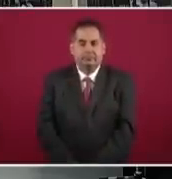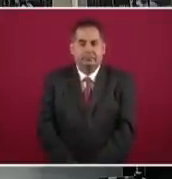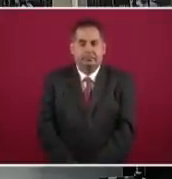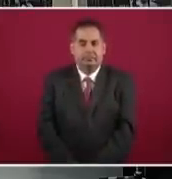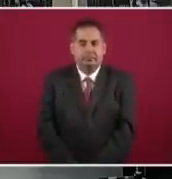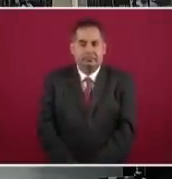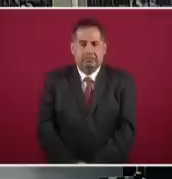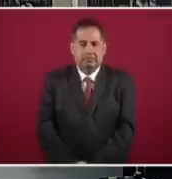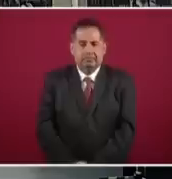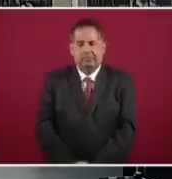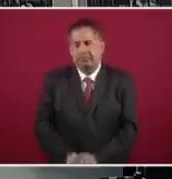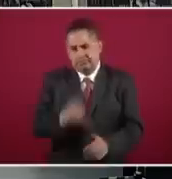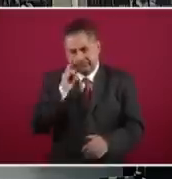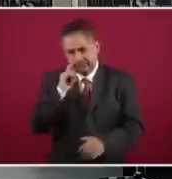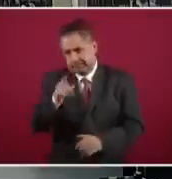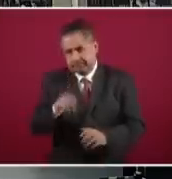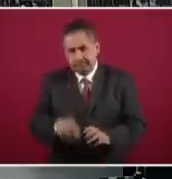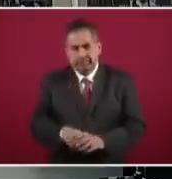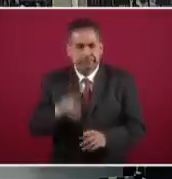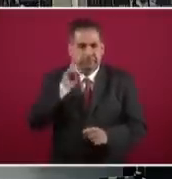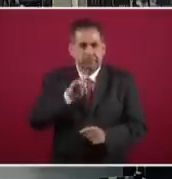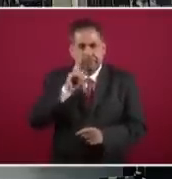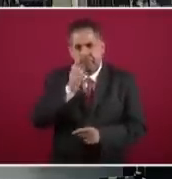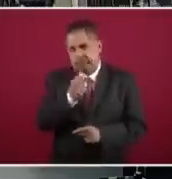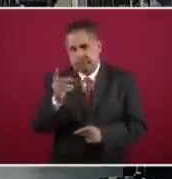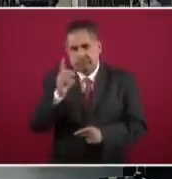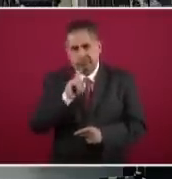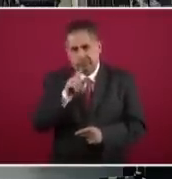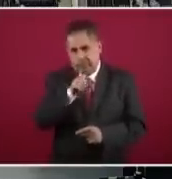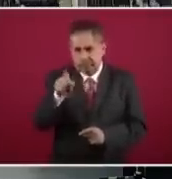¿De Oaxaca? A ver, mujeres.